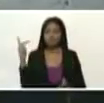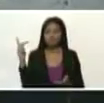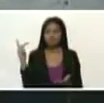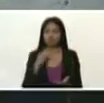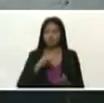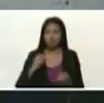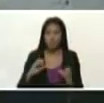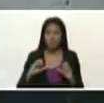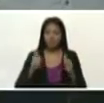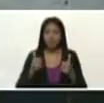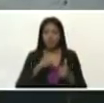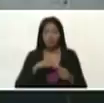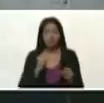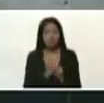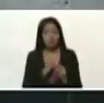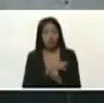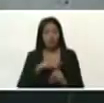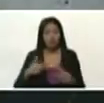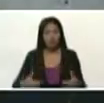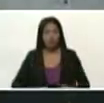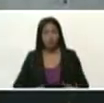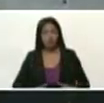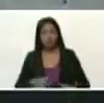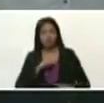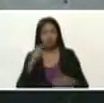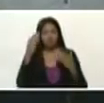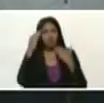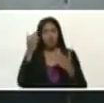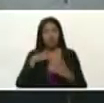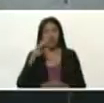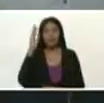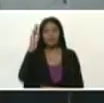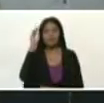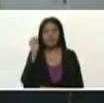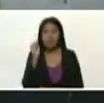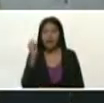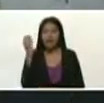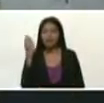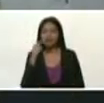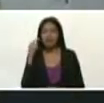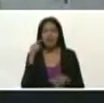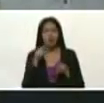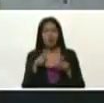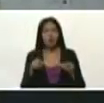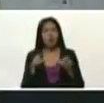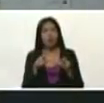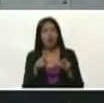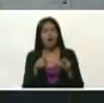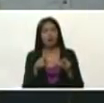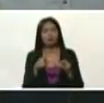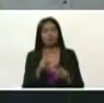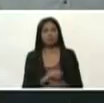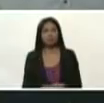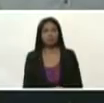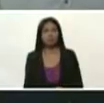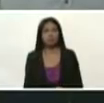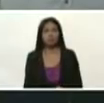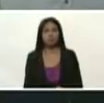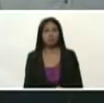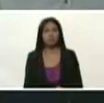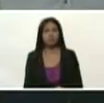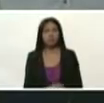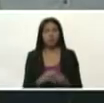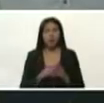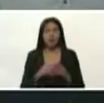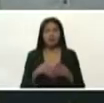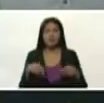nuestro trabajo y de nuestro esfuerzo. Un saludo, estamos aquí en Petare, exactamente en la planta de Cartones